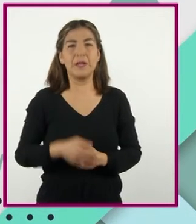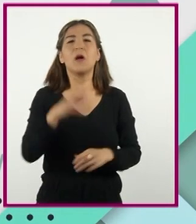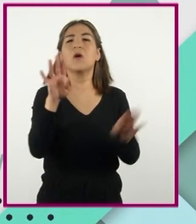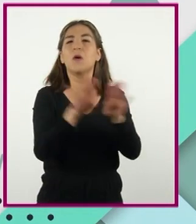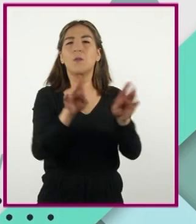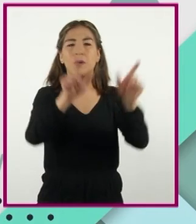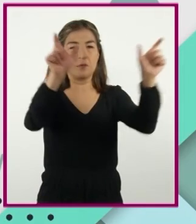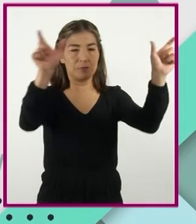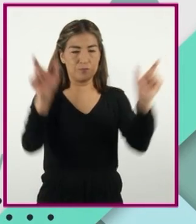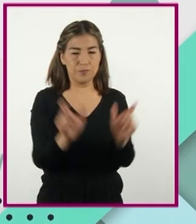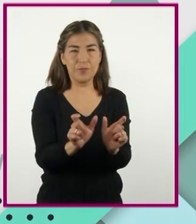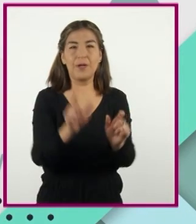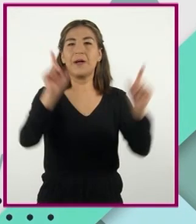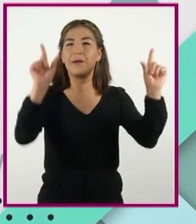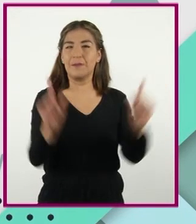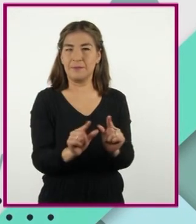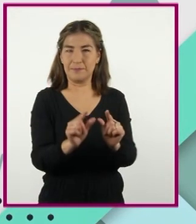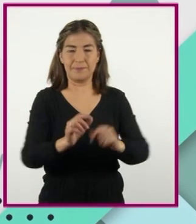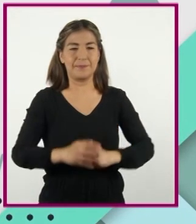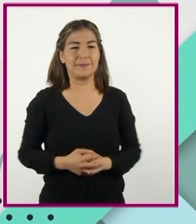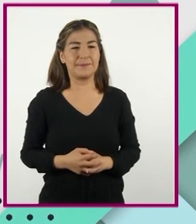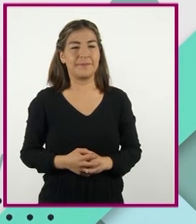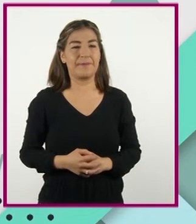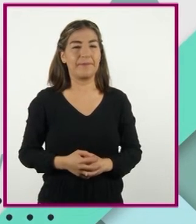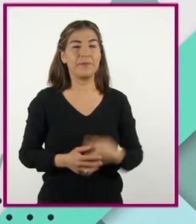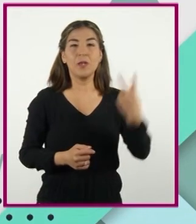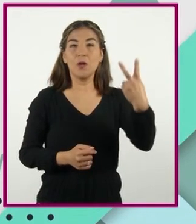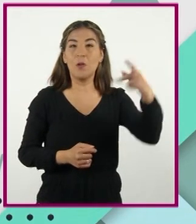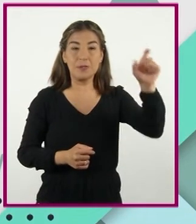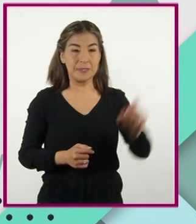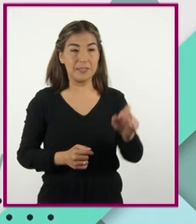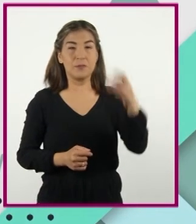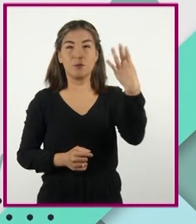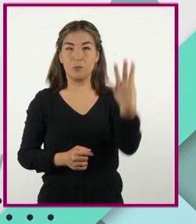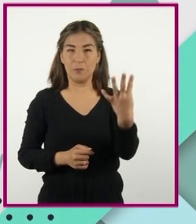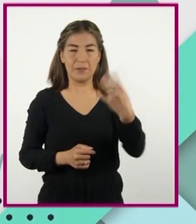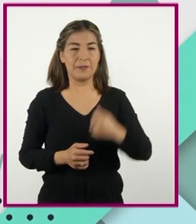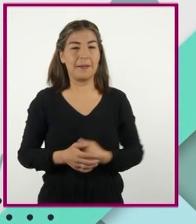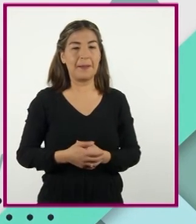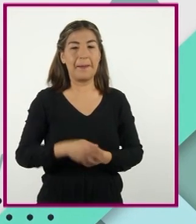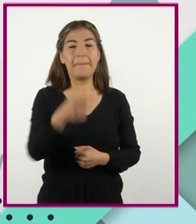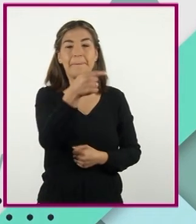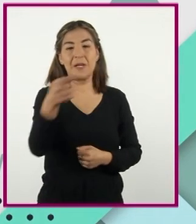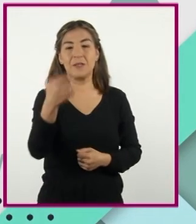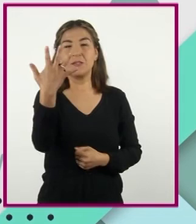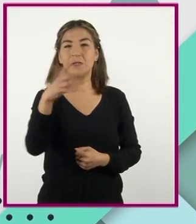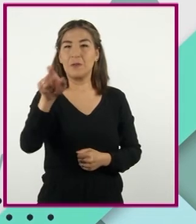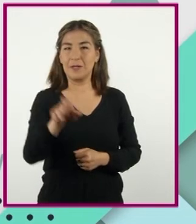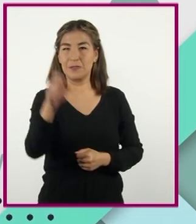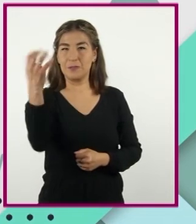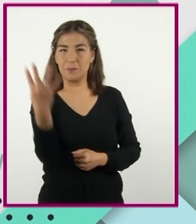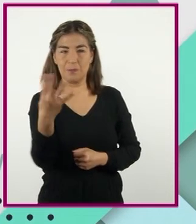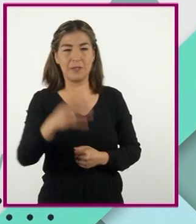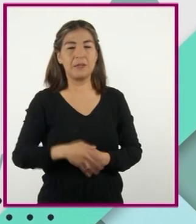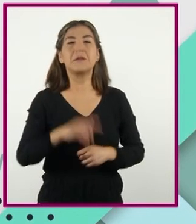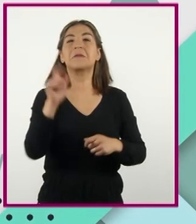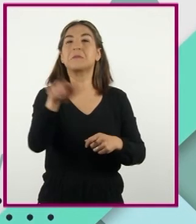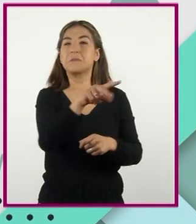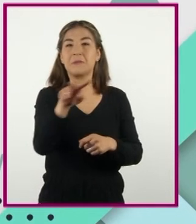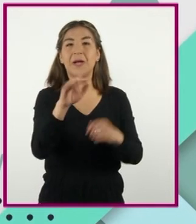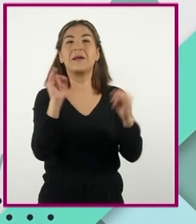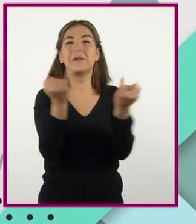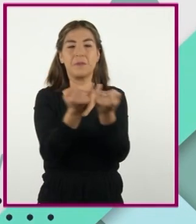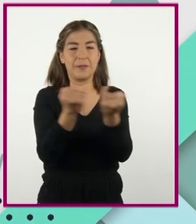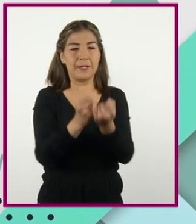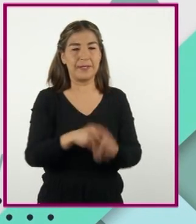identifican y reducen los términos semejantes. 2x a la cuarta menos 5x a la cuarta es igual a